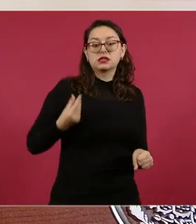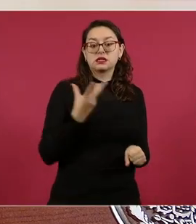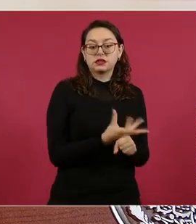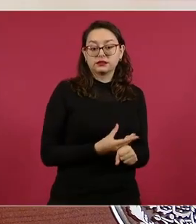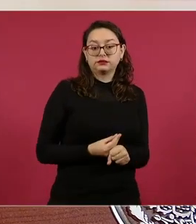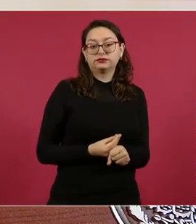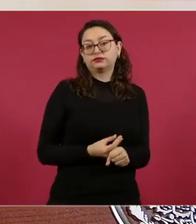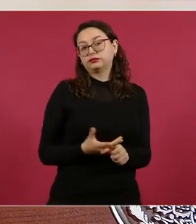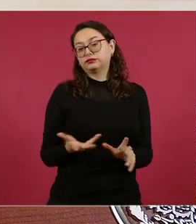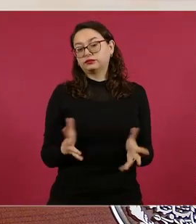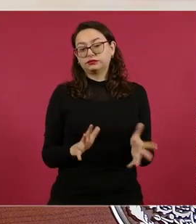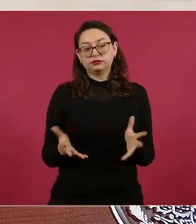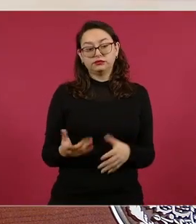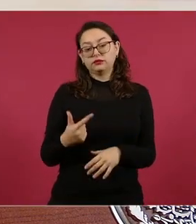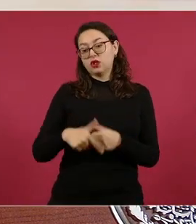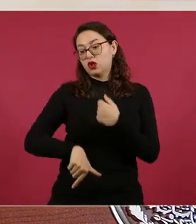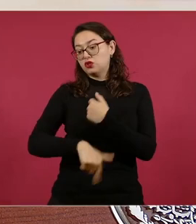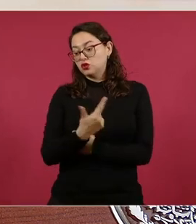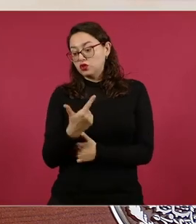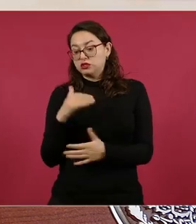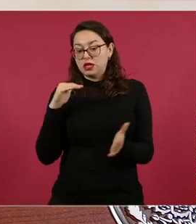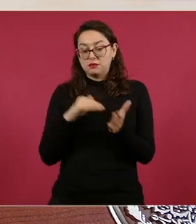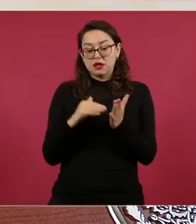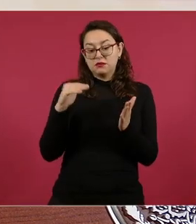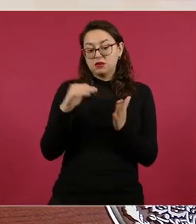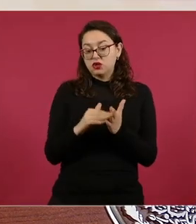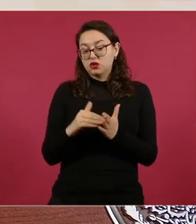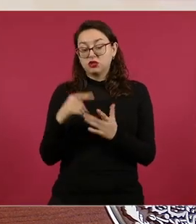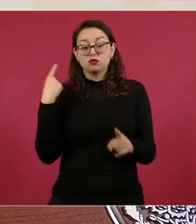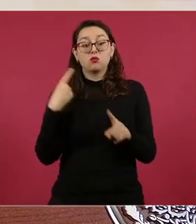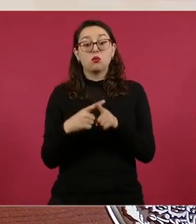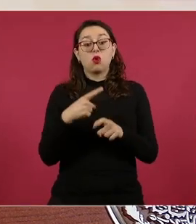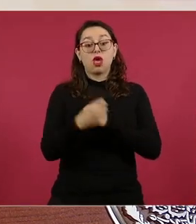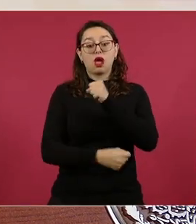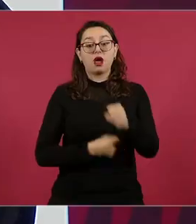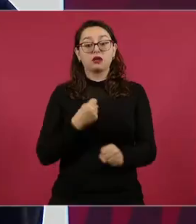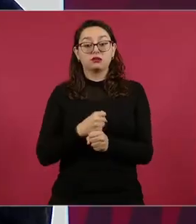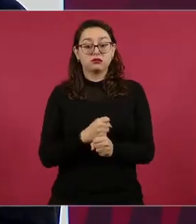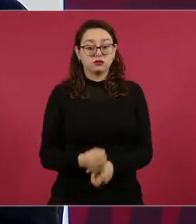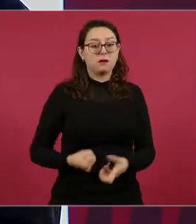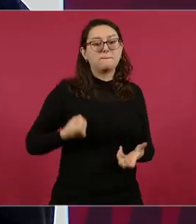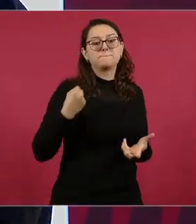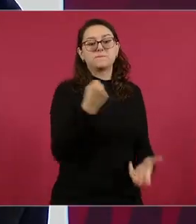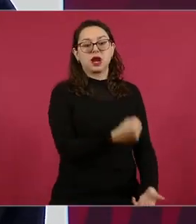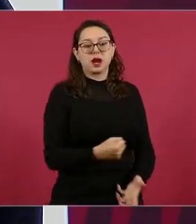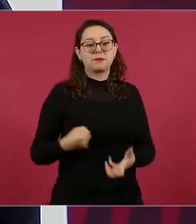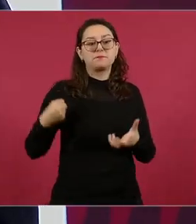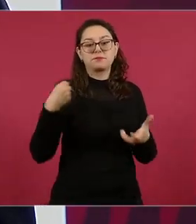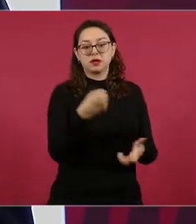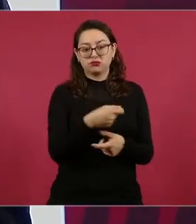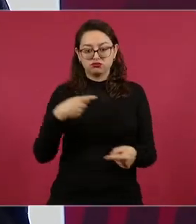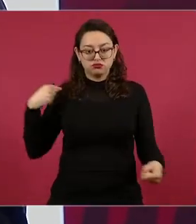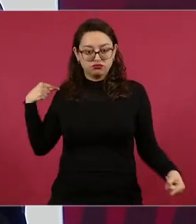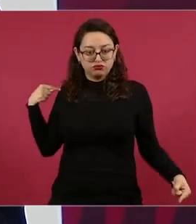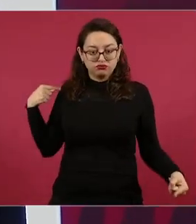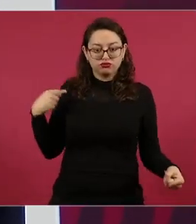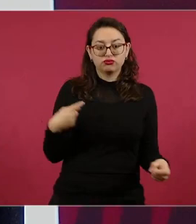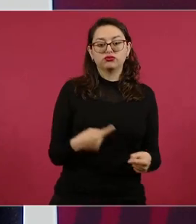de alrededor de 12,000 millones por año, desde que llegamos.